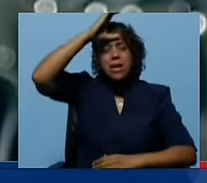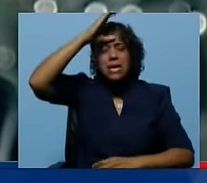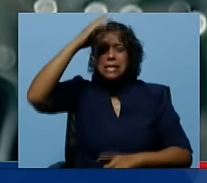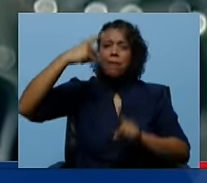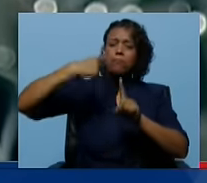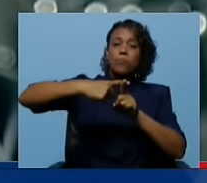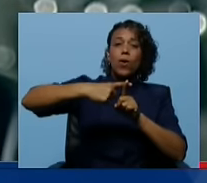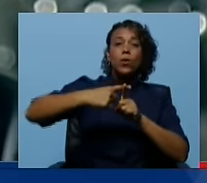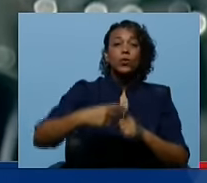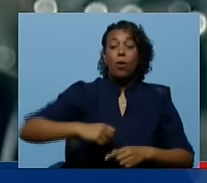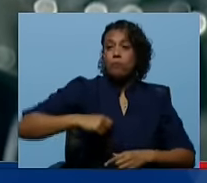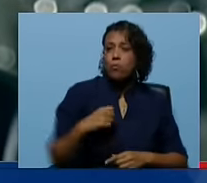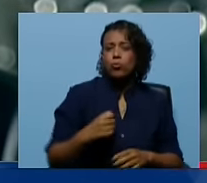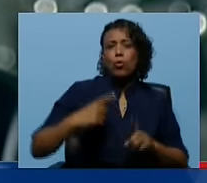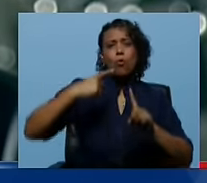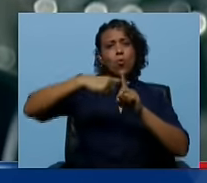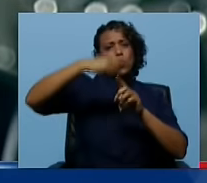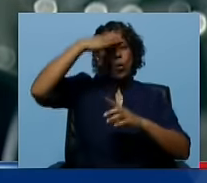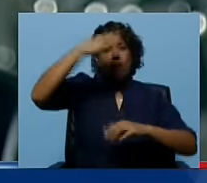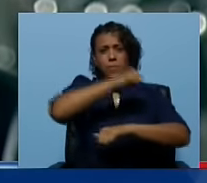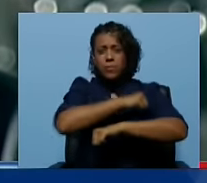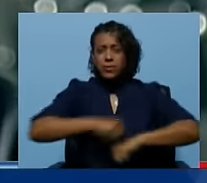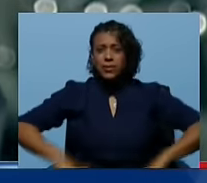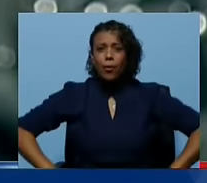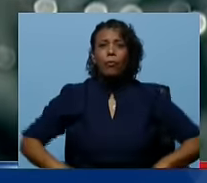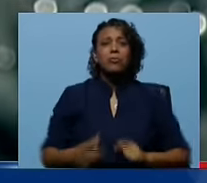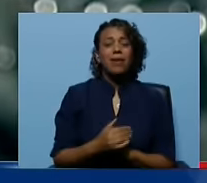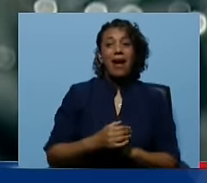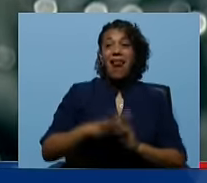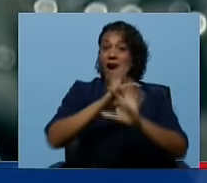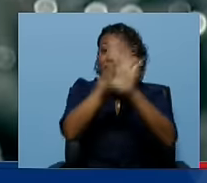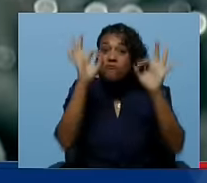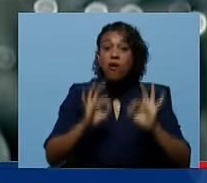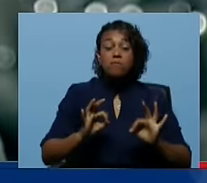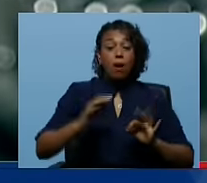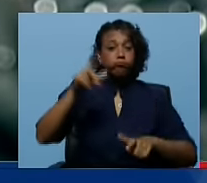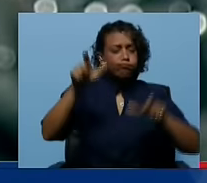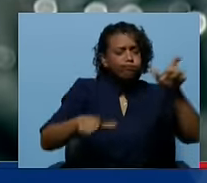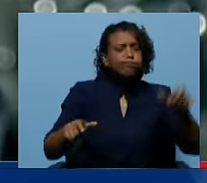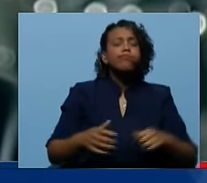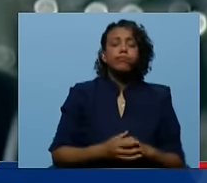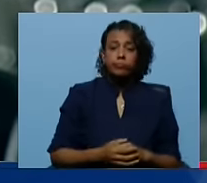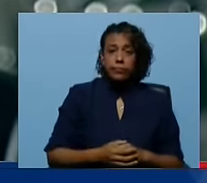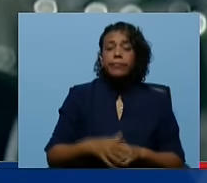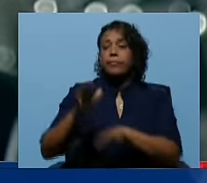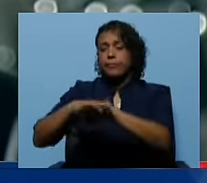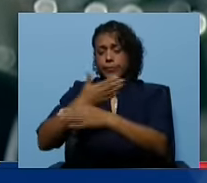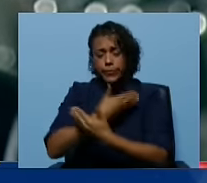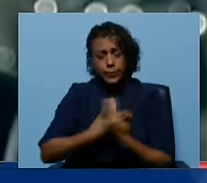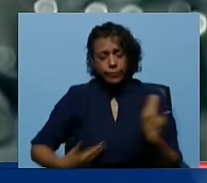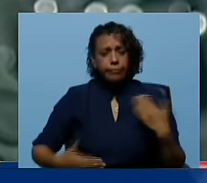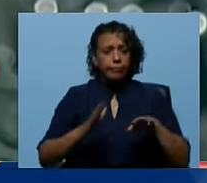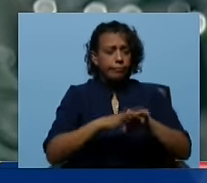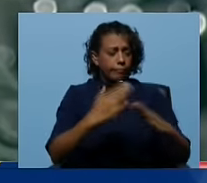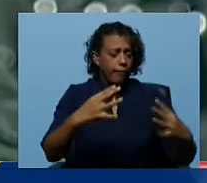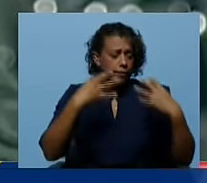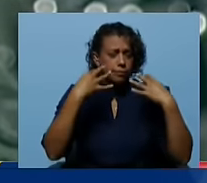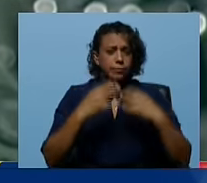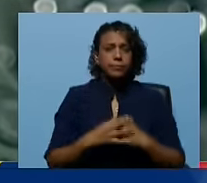bolivariana junto al pueblo en la forma de las milicias bolivarianas, mi comandante en jefe.